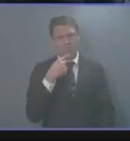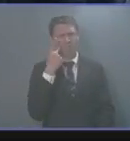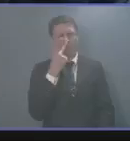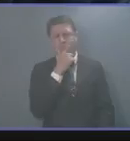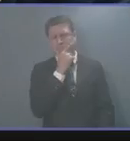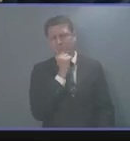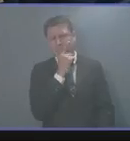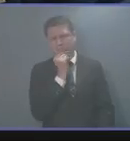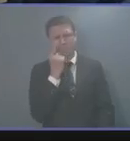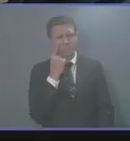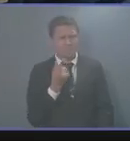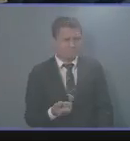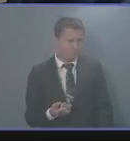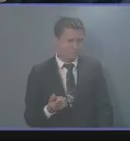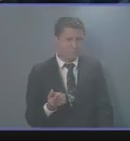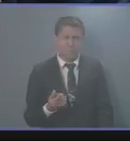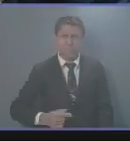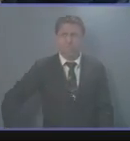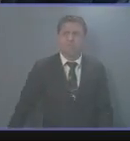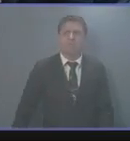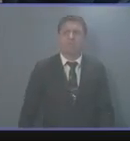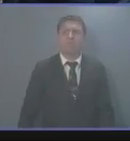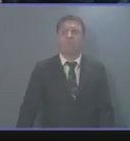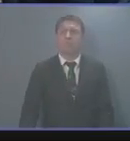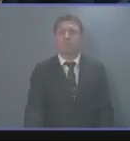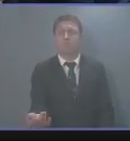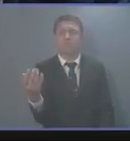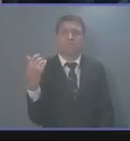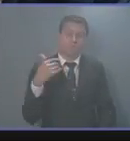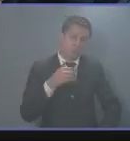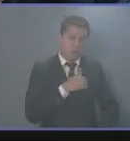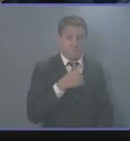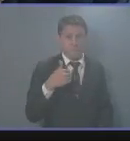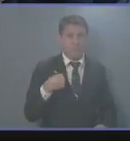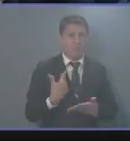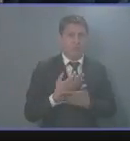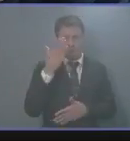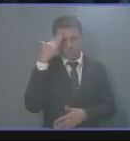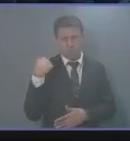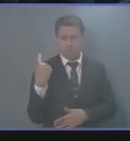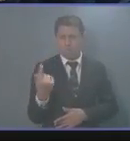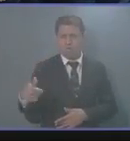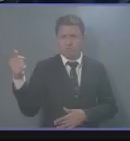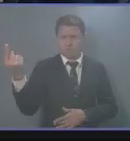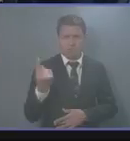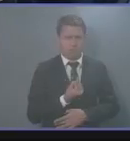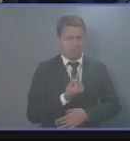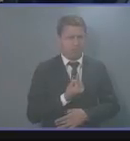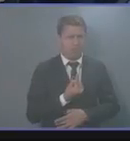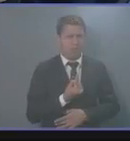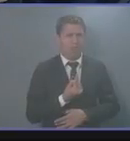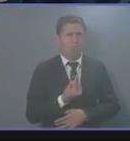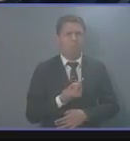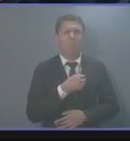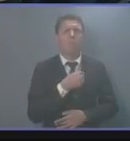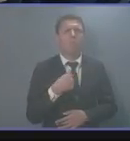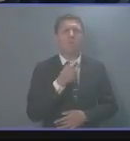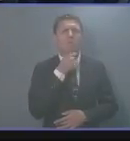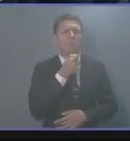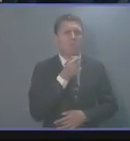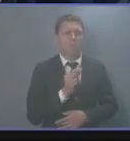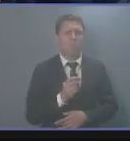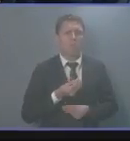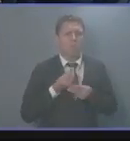Nos parece a nosotros una miseria de parte de la ministra de Economía no dar a conocer los logros que